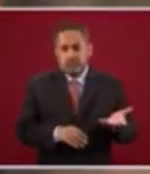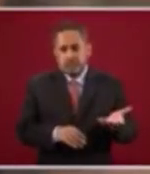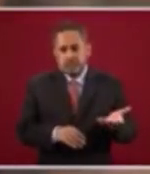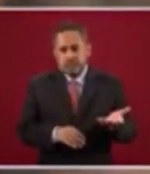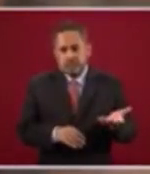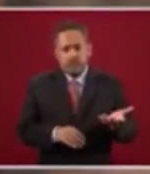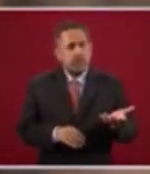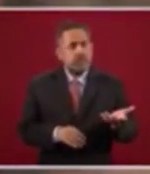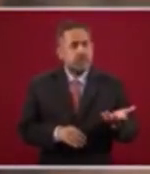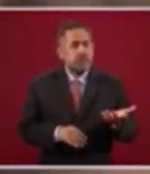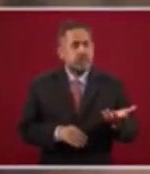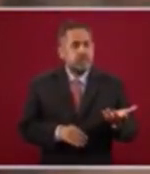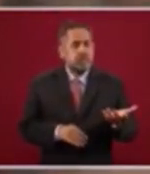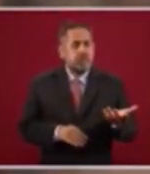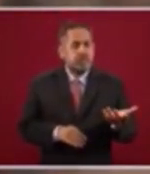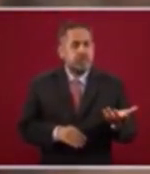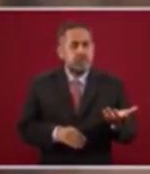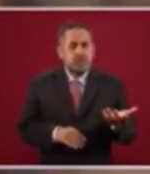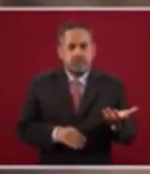de